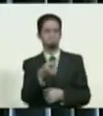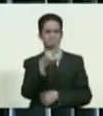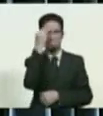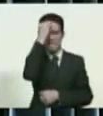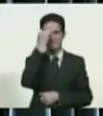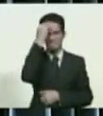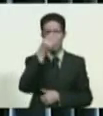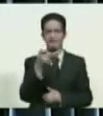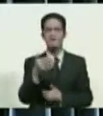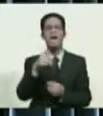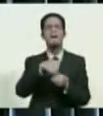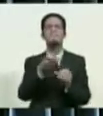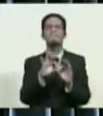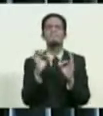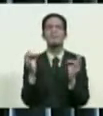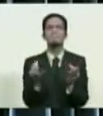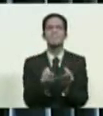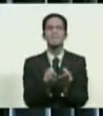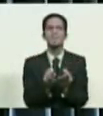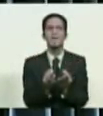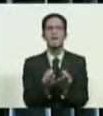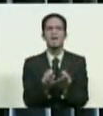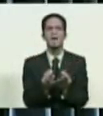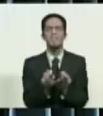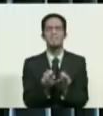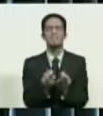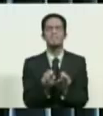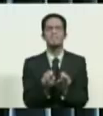Pensó en las familias